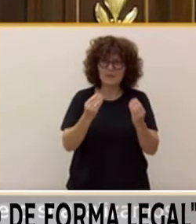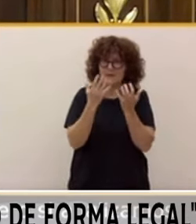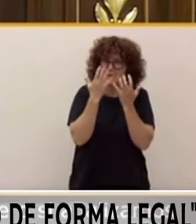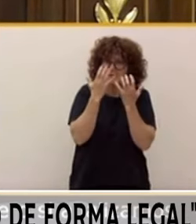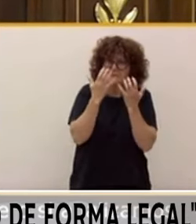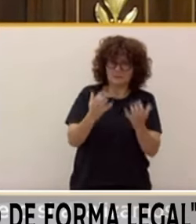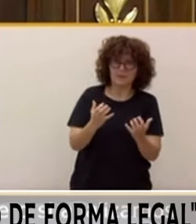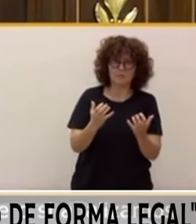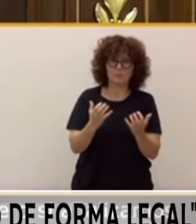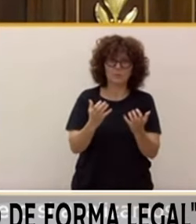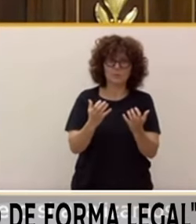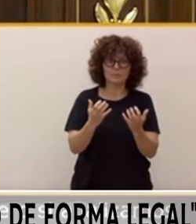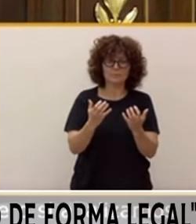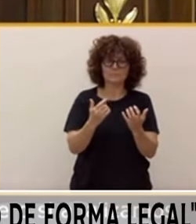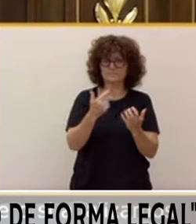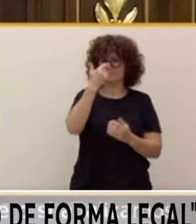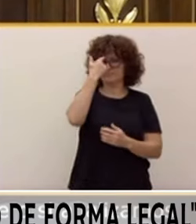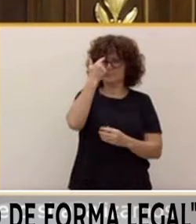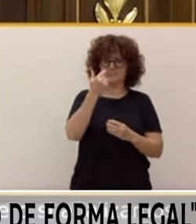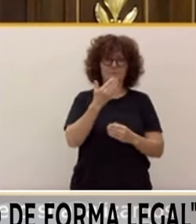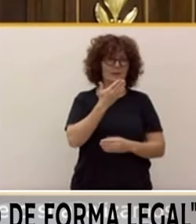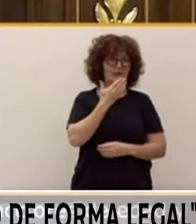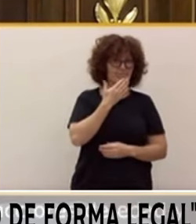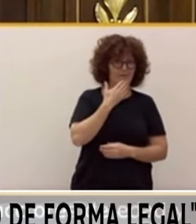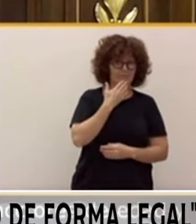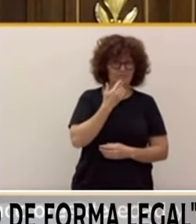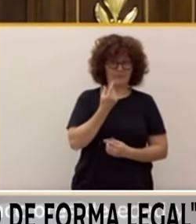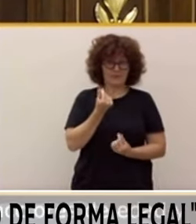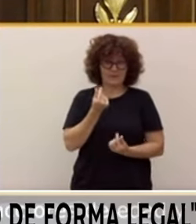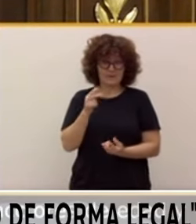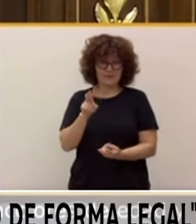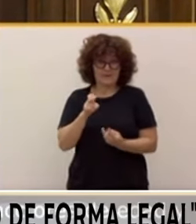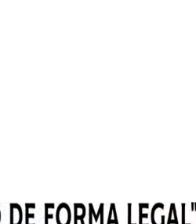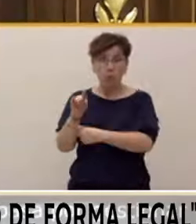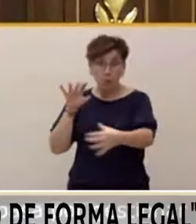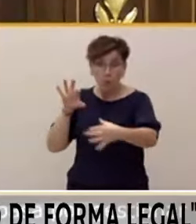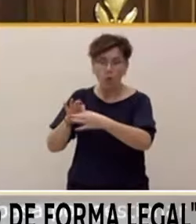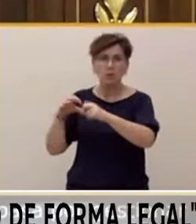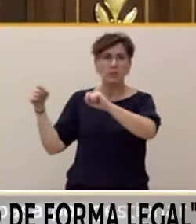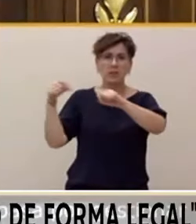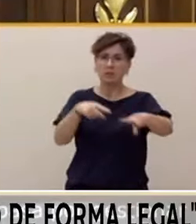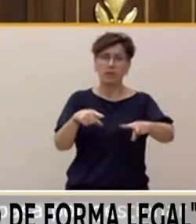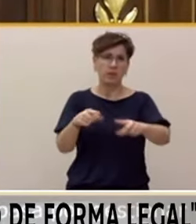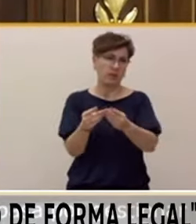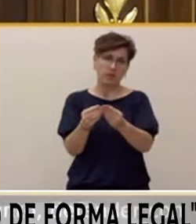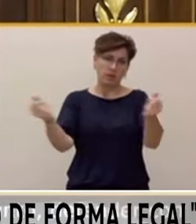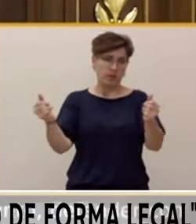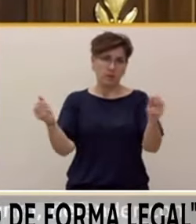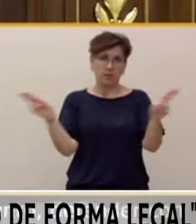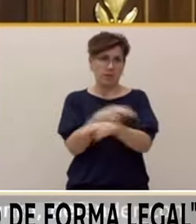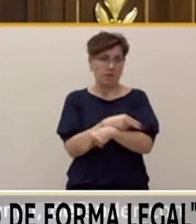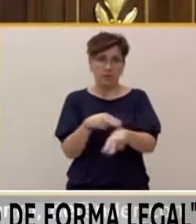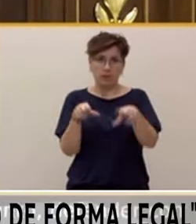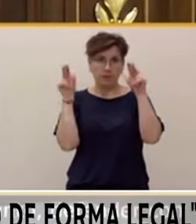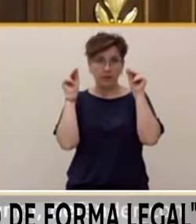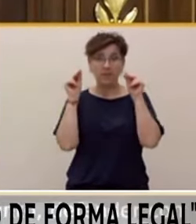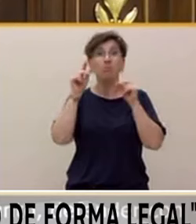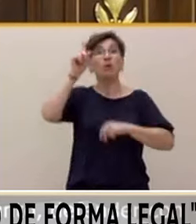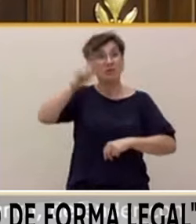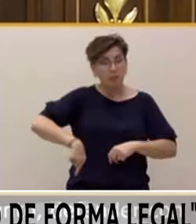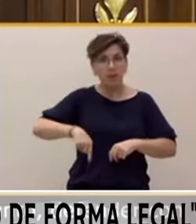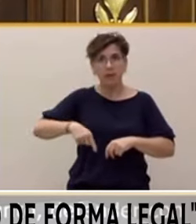renta, verán que la tasa de delincuencia de este colectivo es igual que la de los españoles. Que la inmigración no solamente es una cuestión